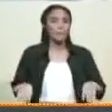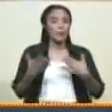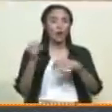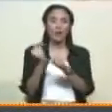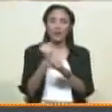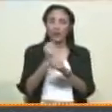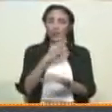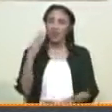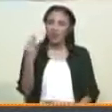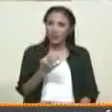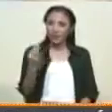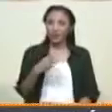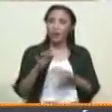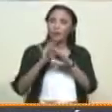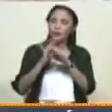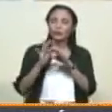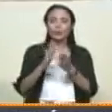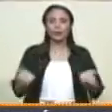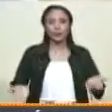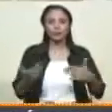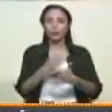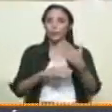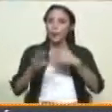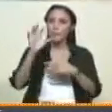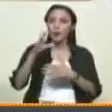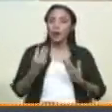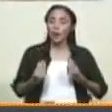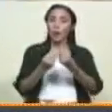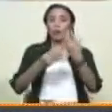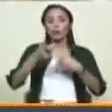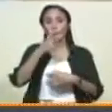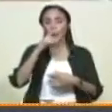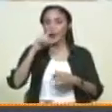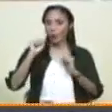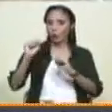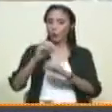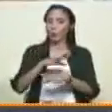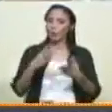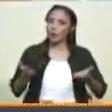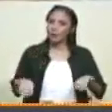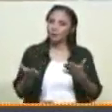verdad. Por este país, para acompañar a Nicolás Maduro.